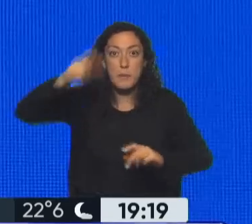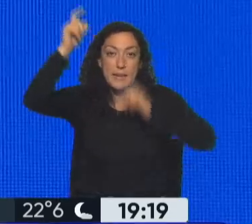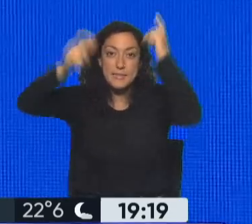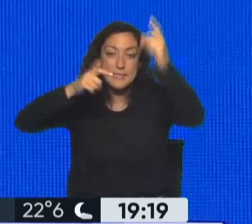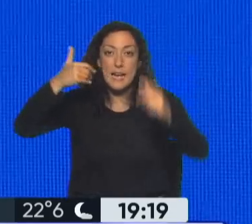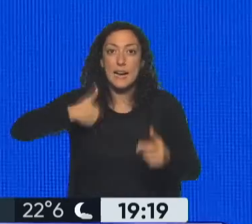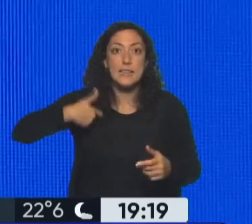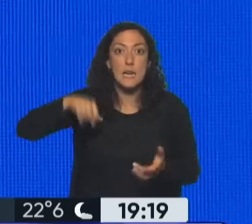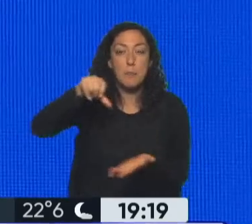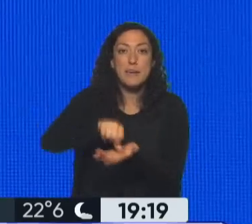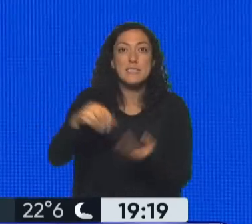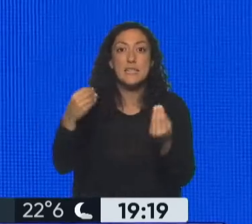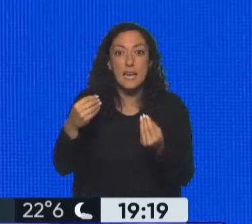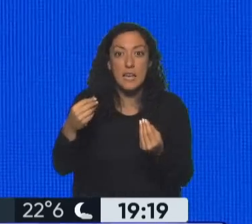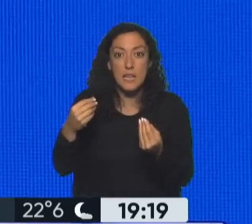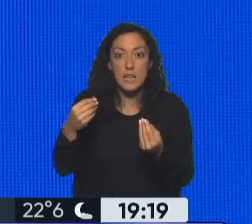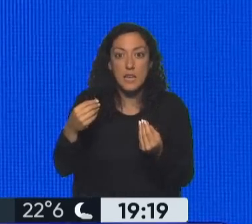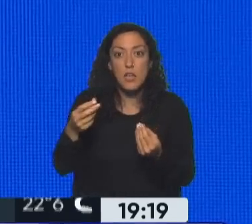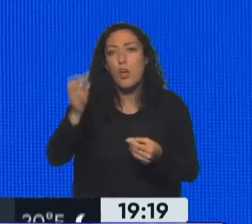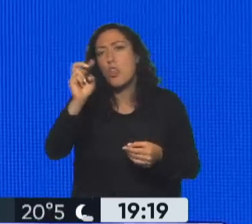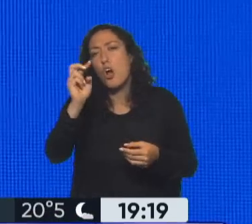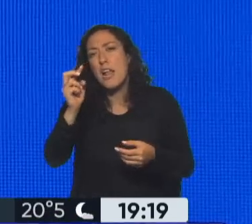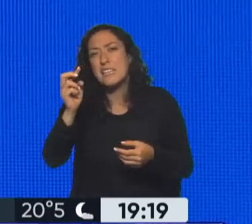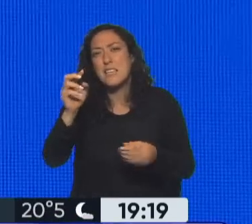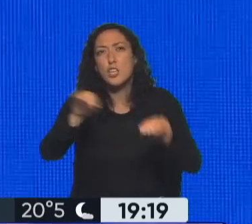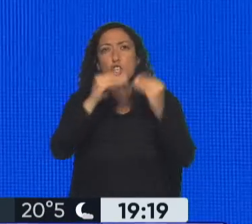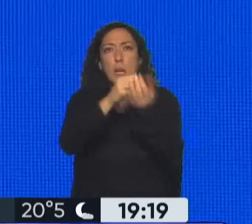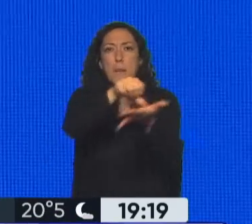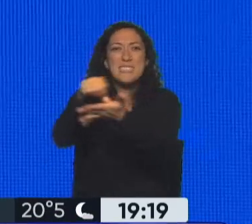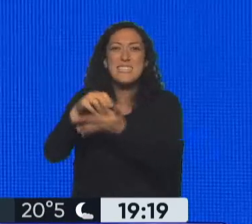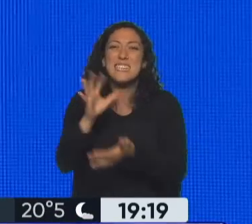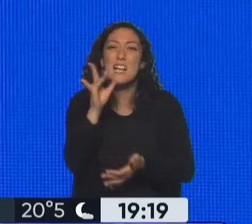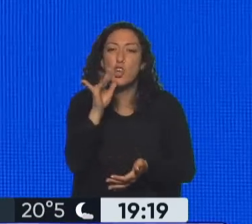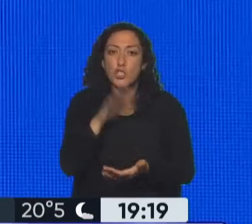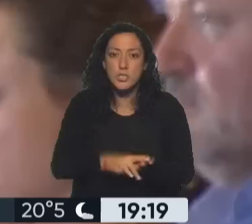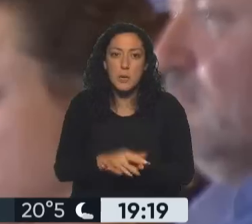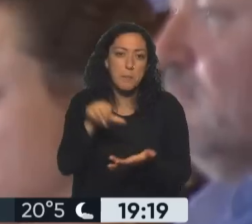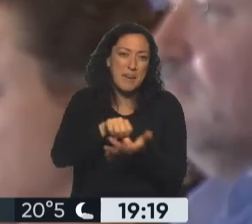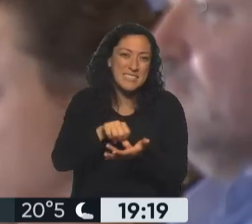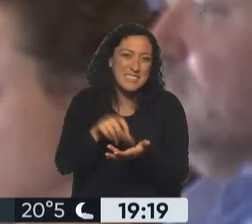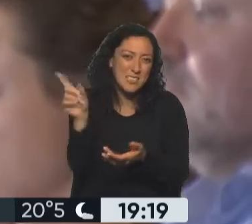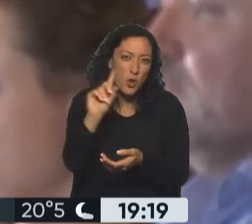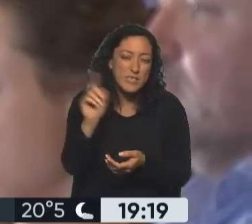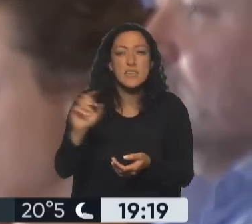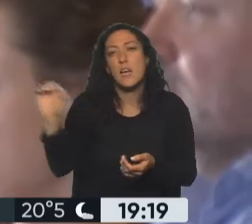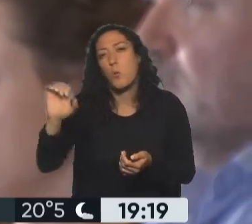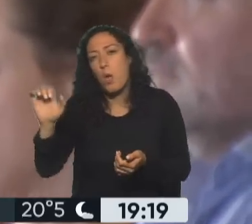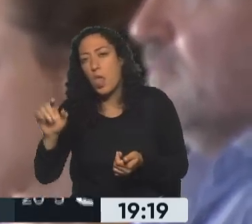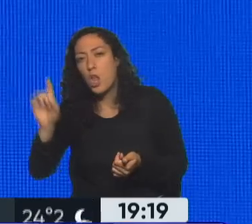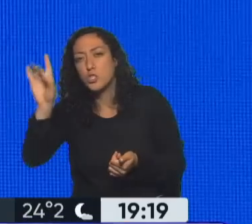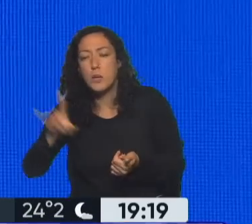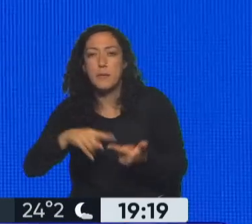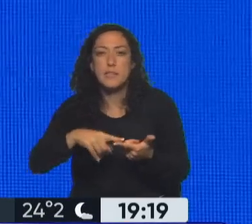Argentina. Dolarizadas están, creo que 14 países, ni países únicamente Ecuador,